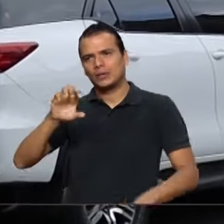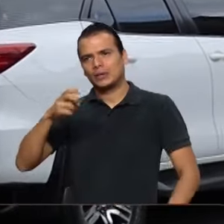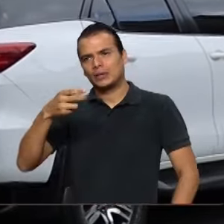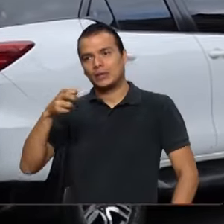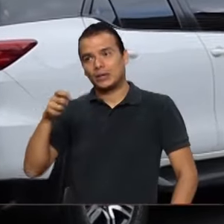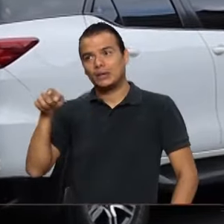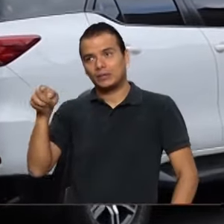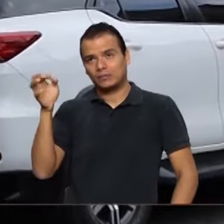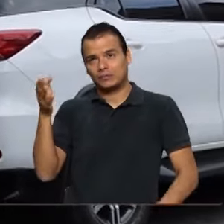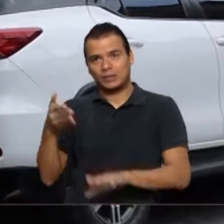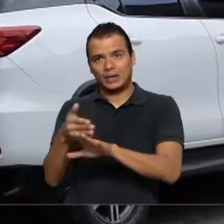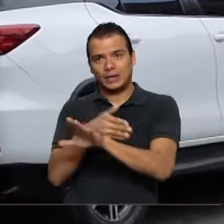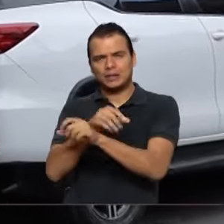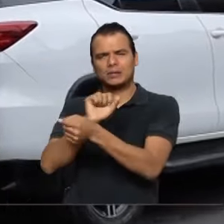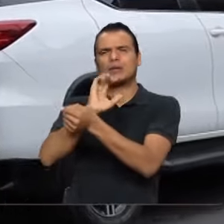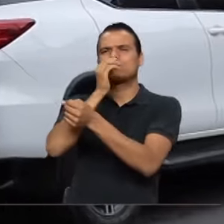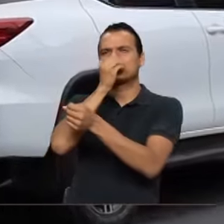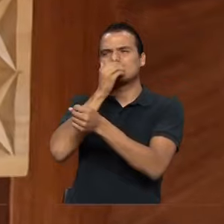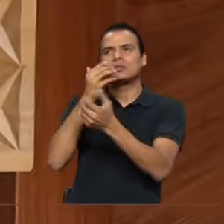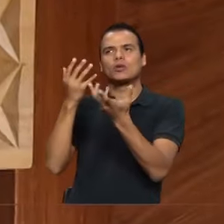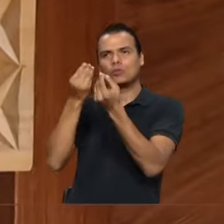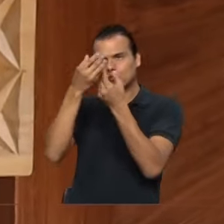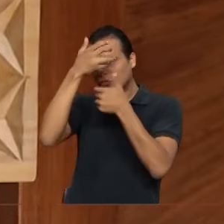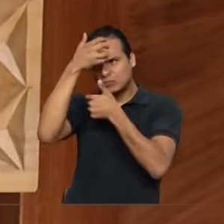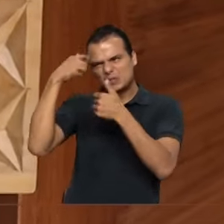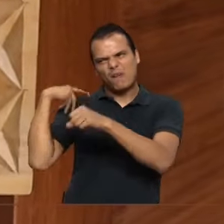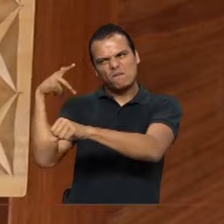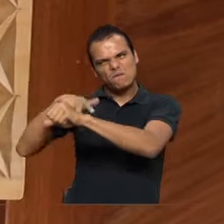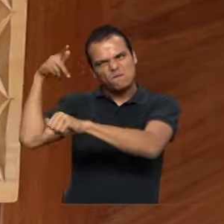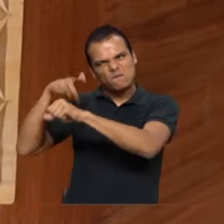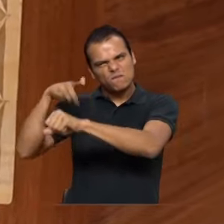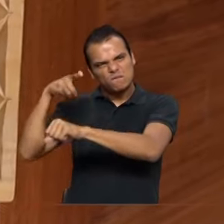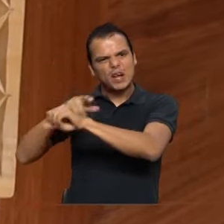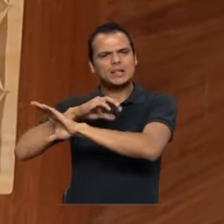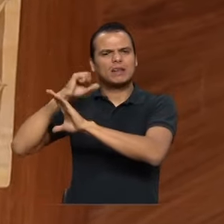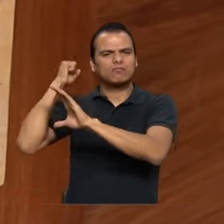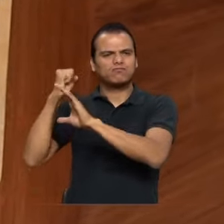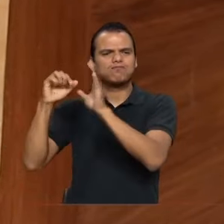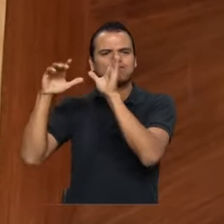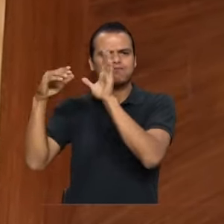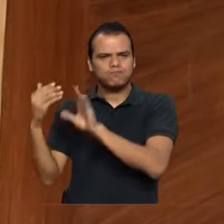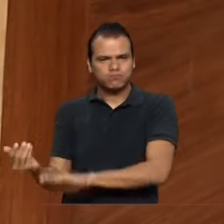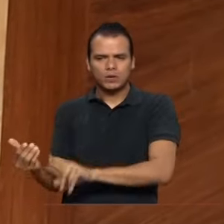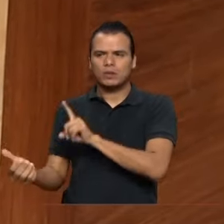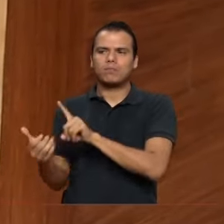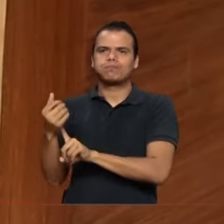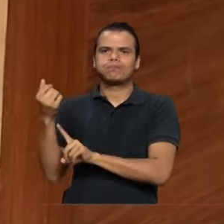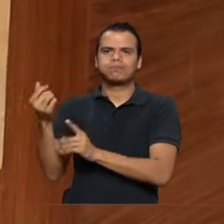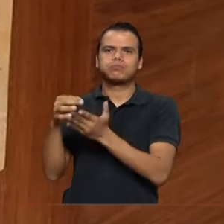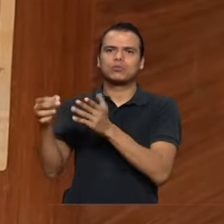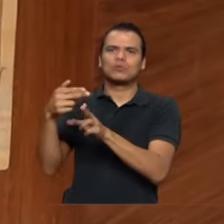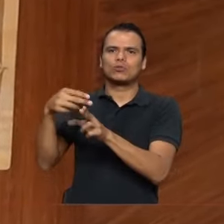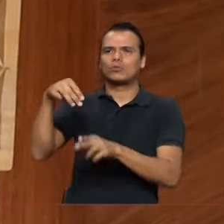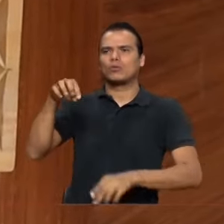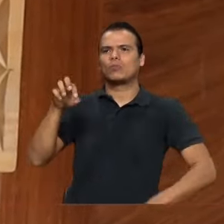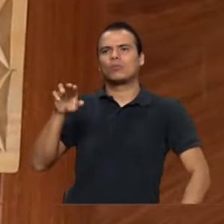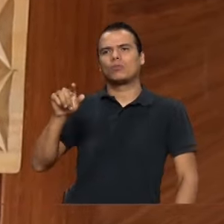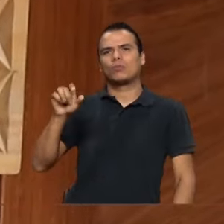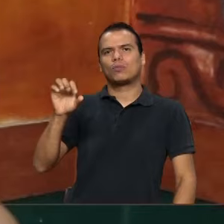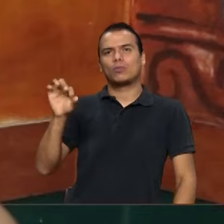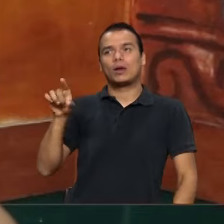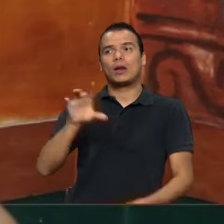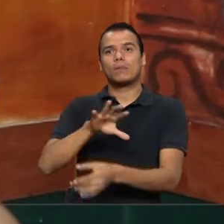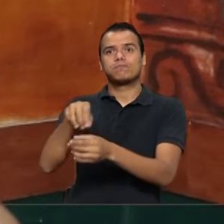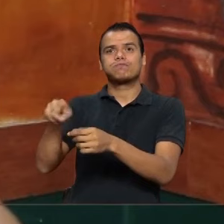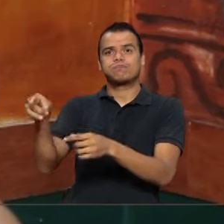indígena fue secuestrado y torturado. Su cuerpo fue hallado en zona rural de Morales. Es muy lamentable